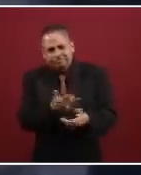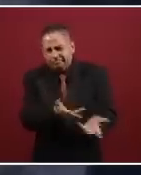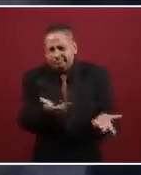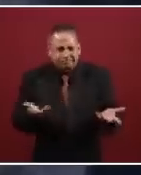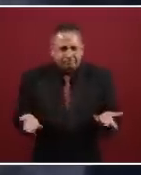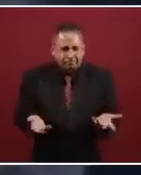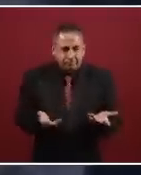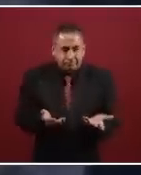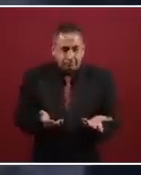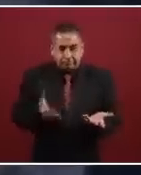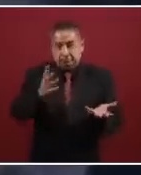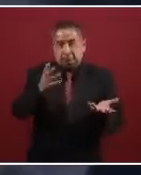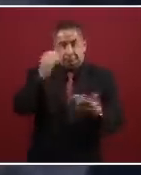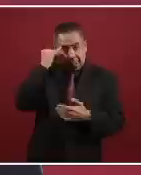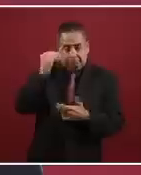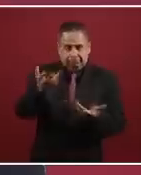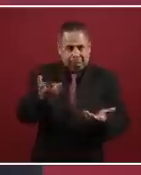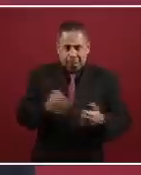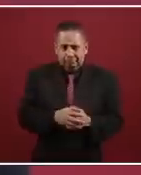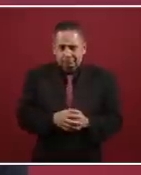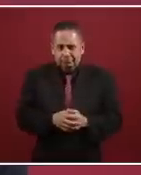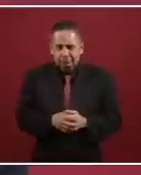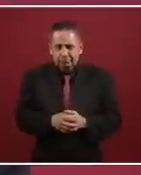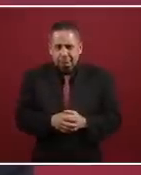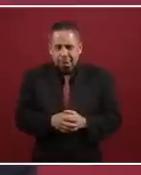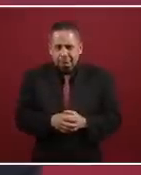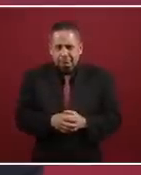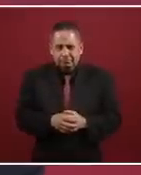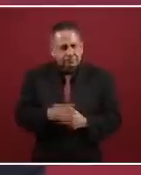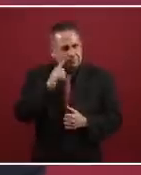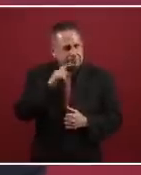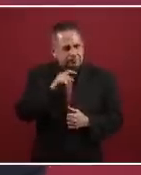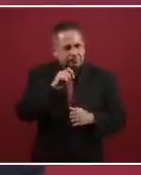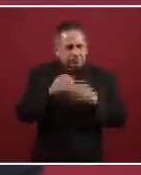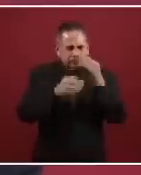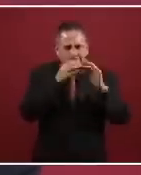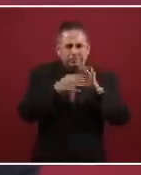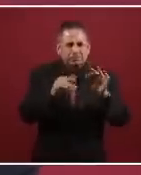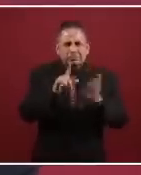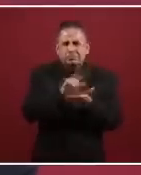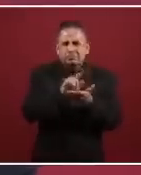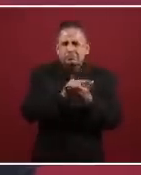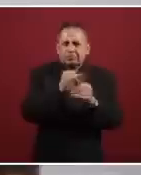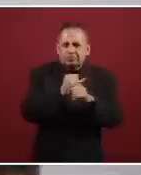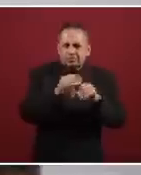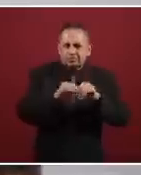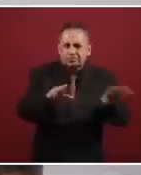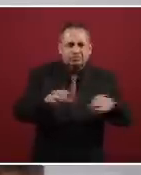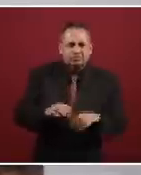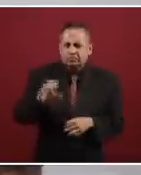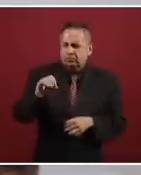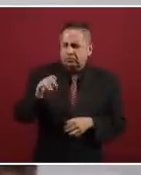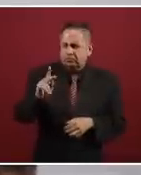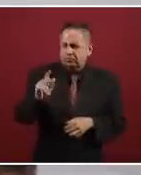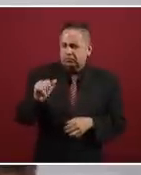Ahora estoy viendo, por ejemplo, unos mensajes en las redes de Coparmex,